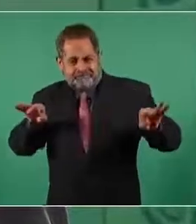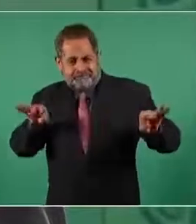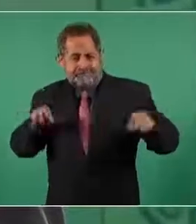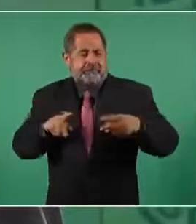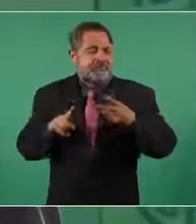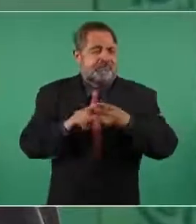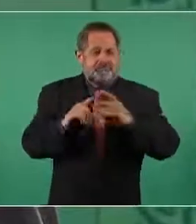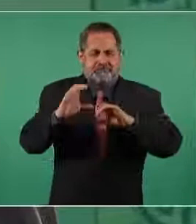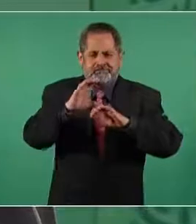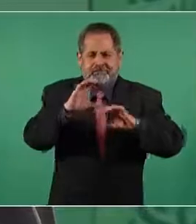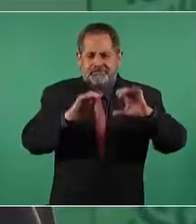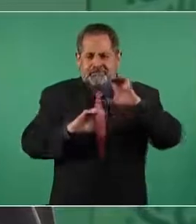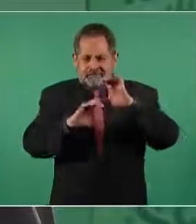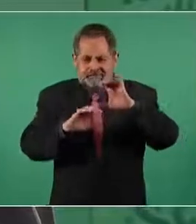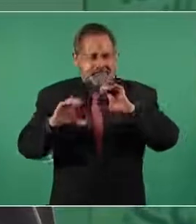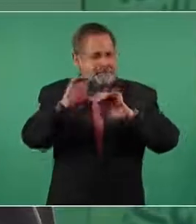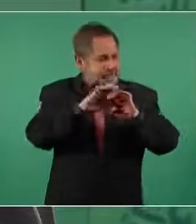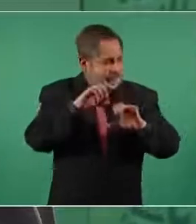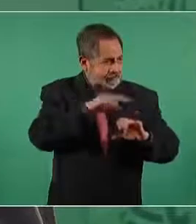block,